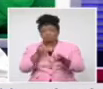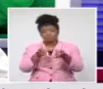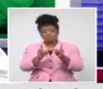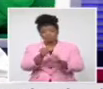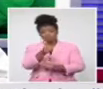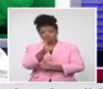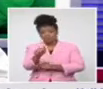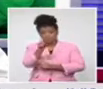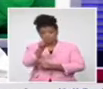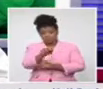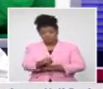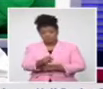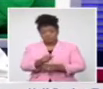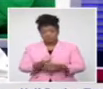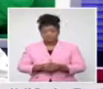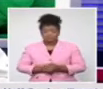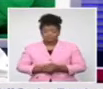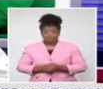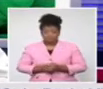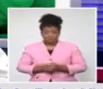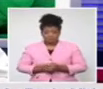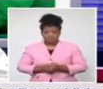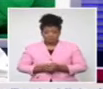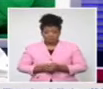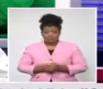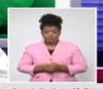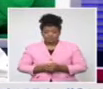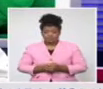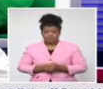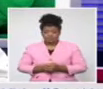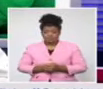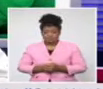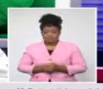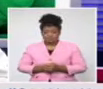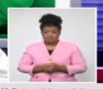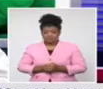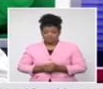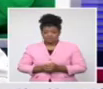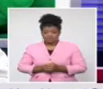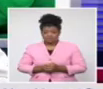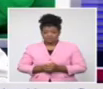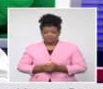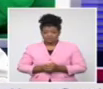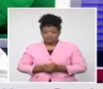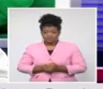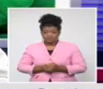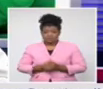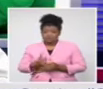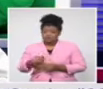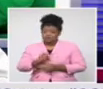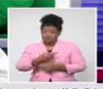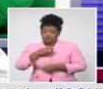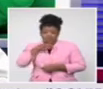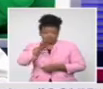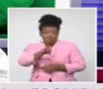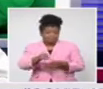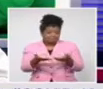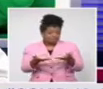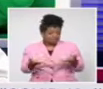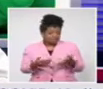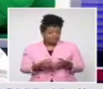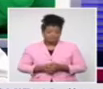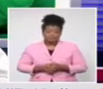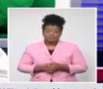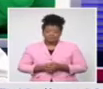pacientes, que realmente lo único que pudiéramos decir es que nos demos cuenta